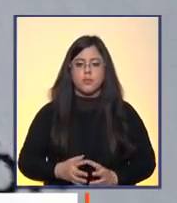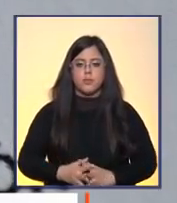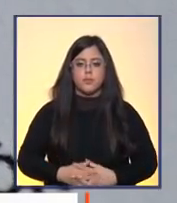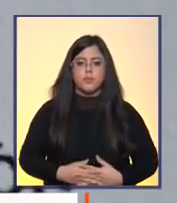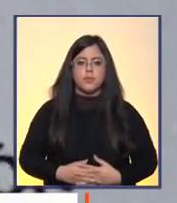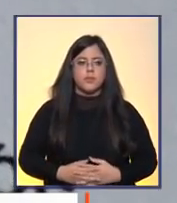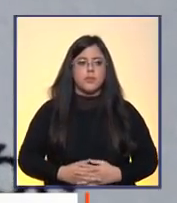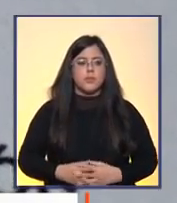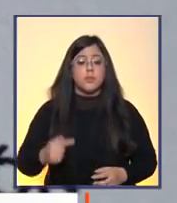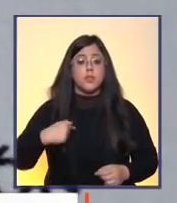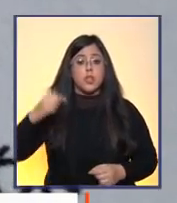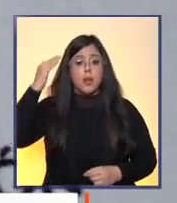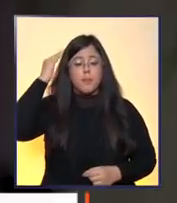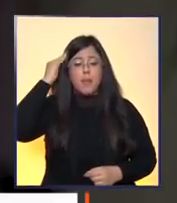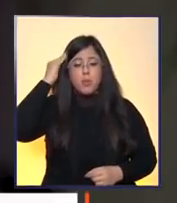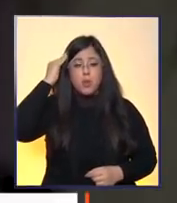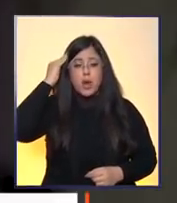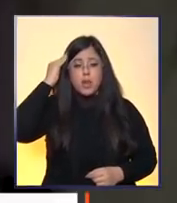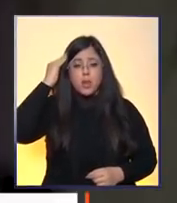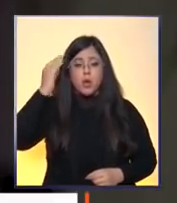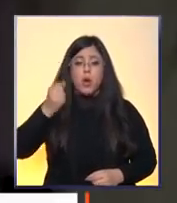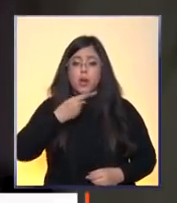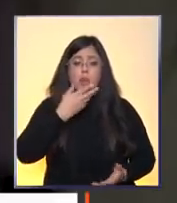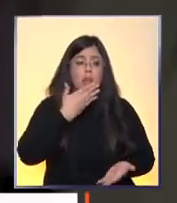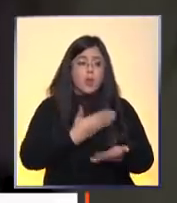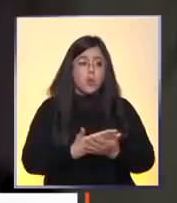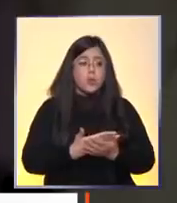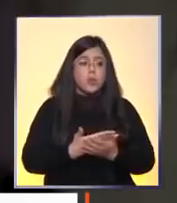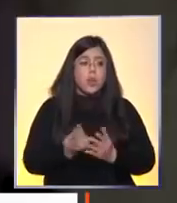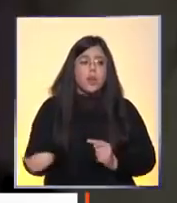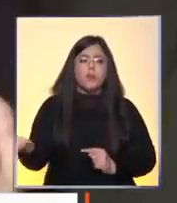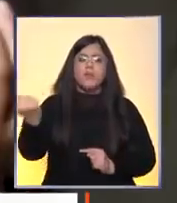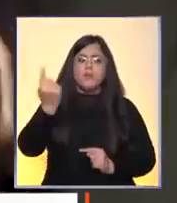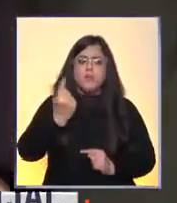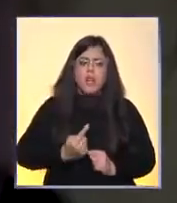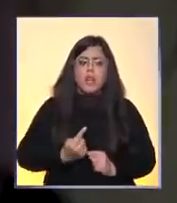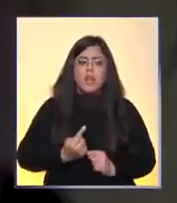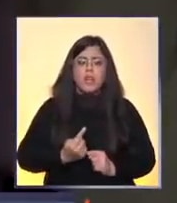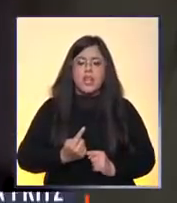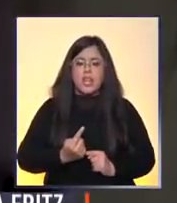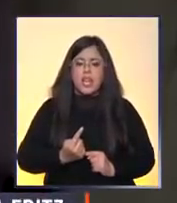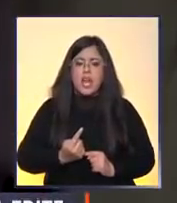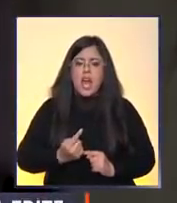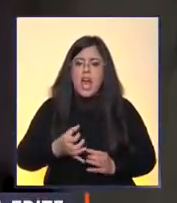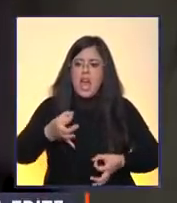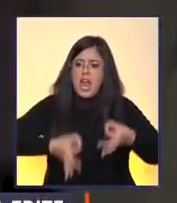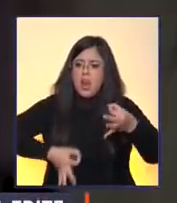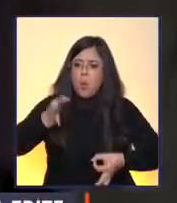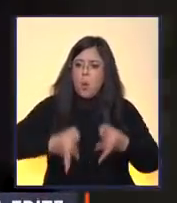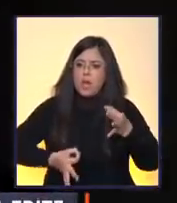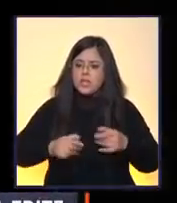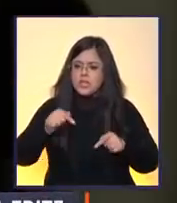Me acuerdo que después de la denuncia venía el día del juez. ¿Y querían que celebráramos el día del juez?